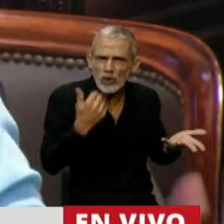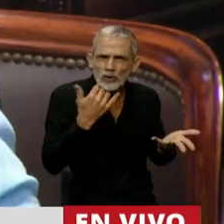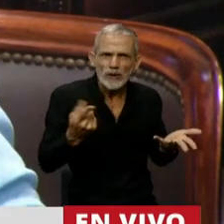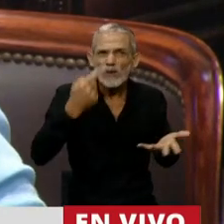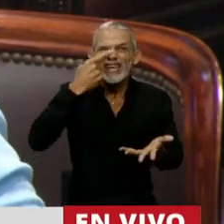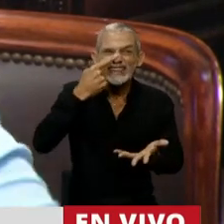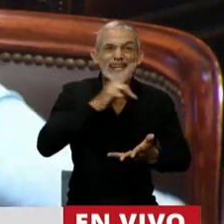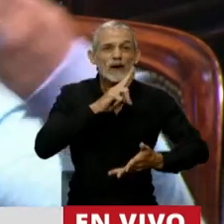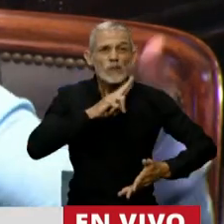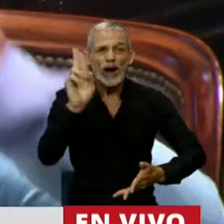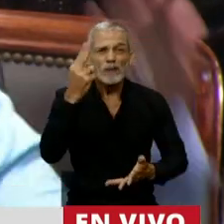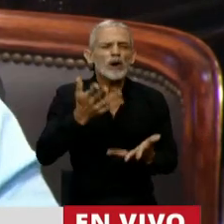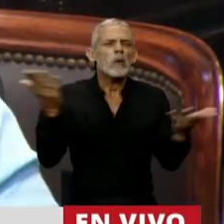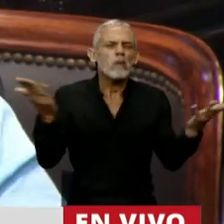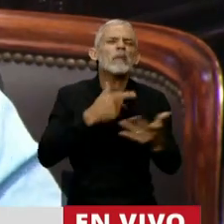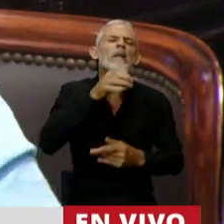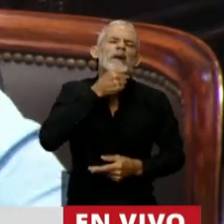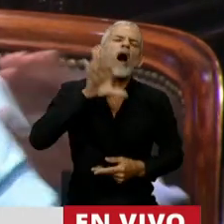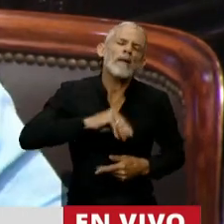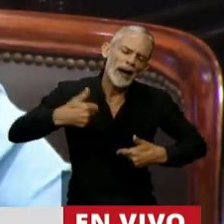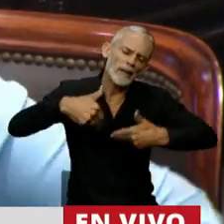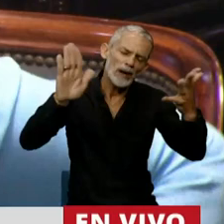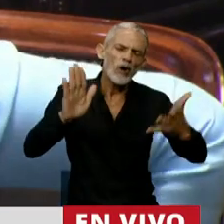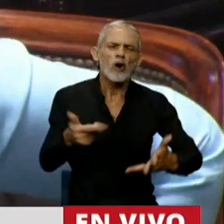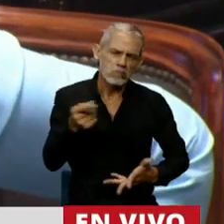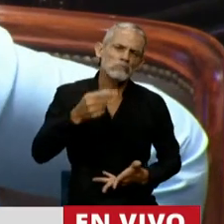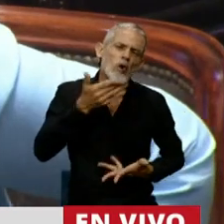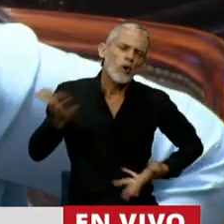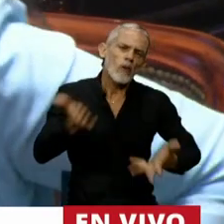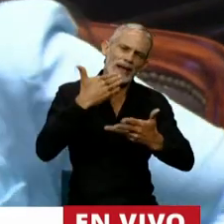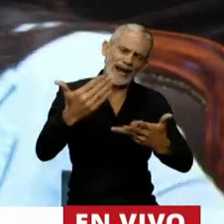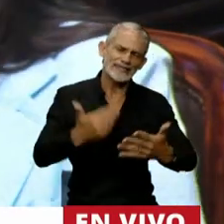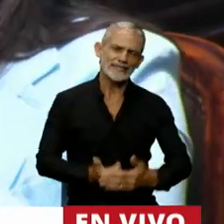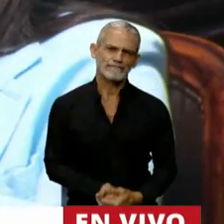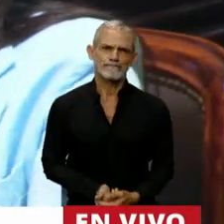no les interesa la muerte de las mujeres. Así que apague el micrófono y ponga a consideración.